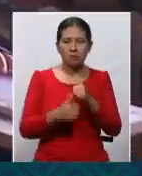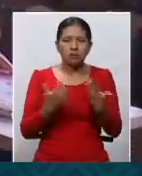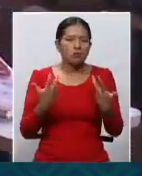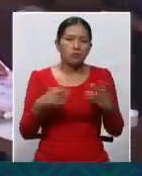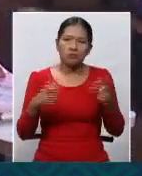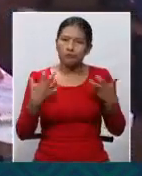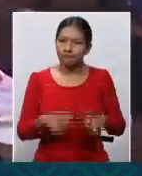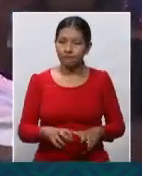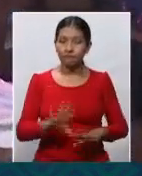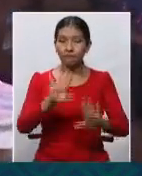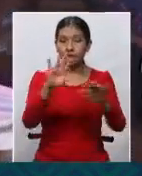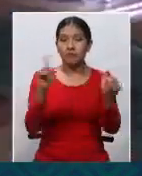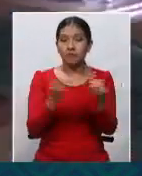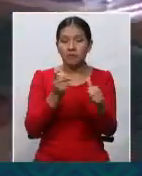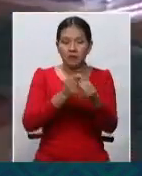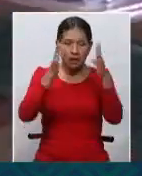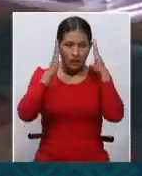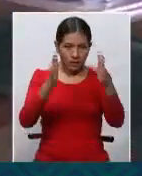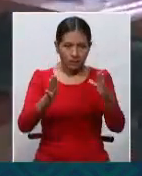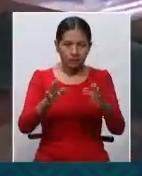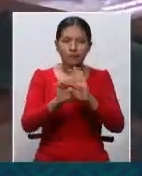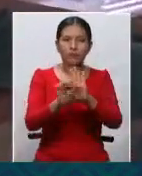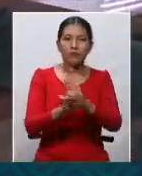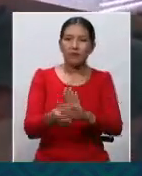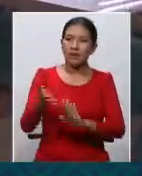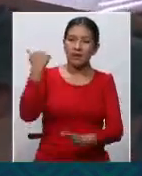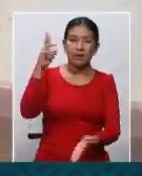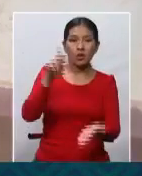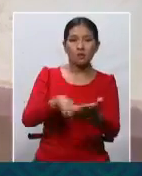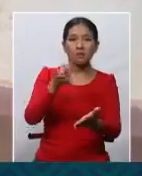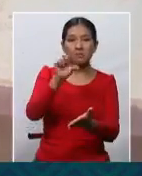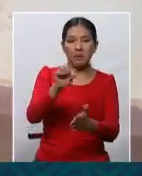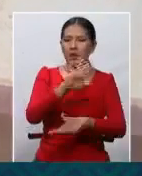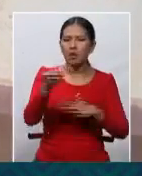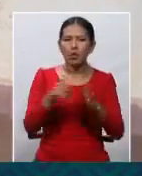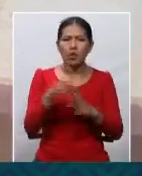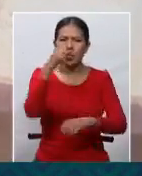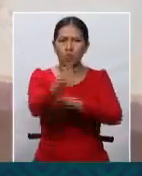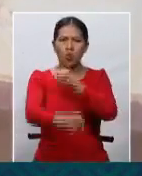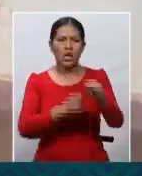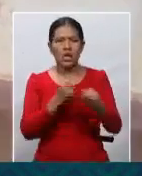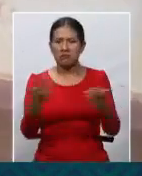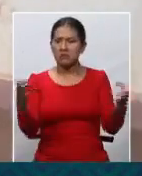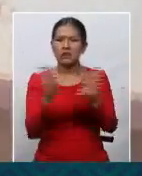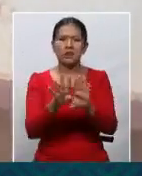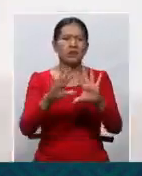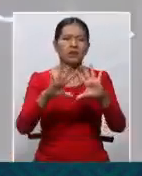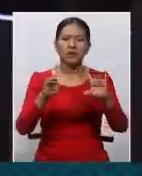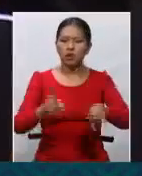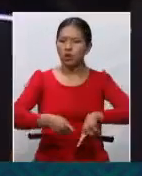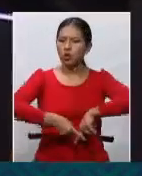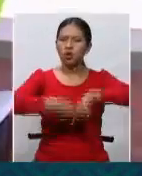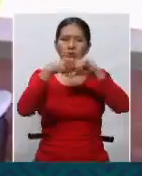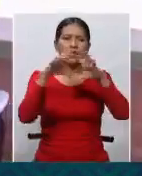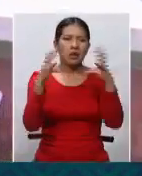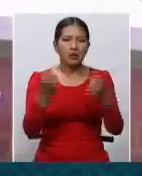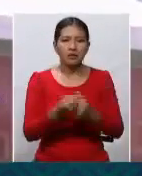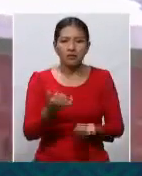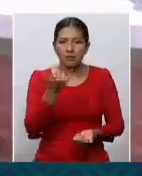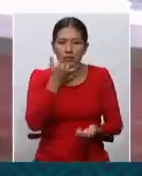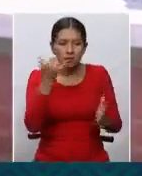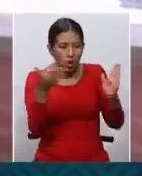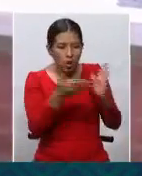primero, hay que tomar en cuenta, si el 2020 hemos clausurado, hemos vulnerado un derecho a la educación, no creo que podamos volver a